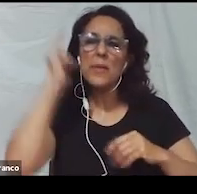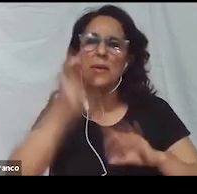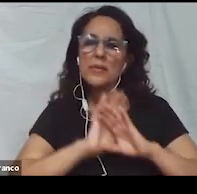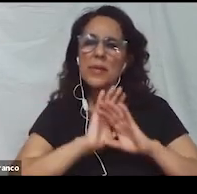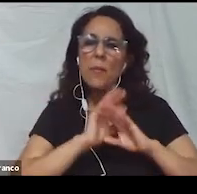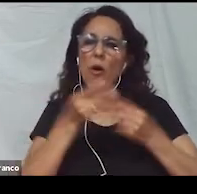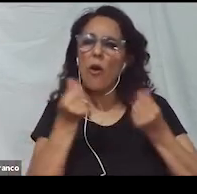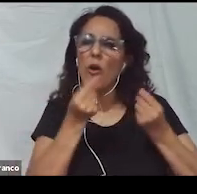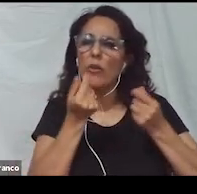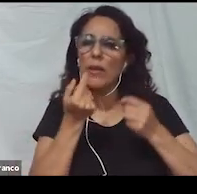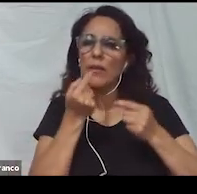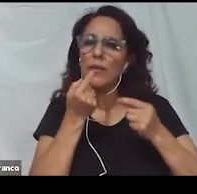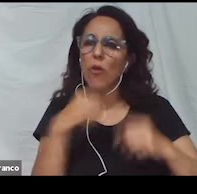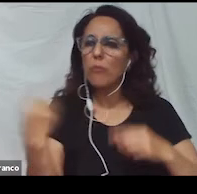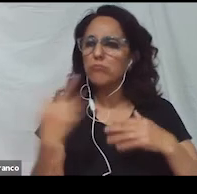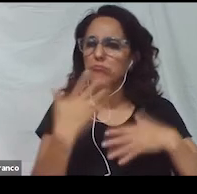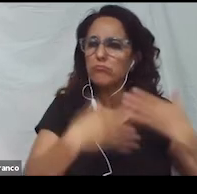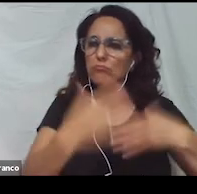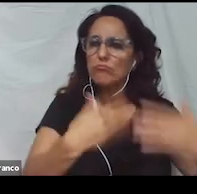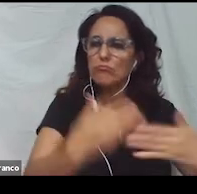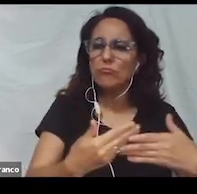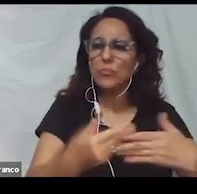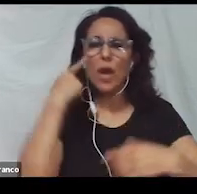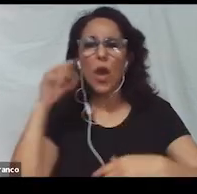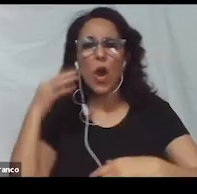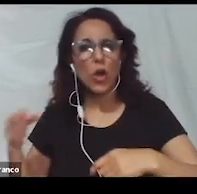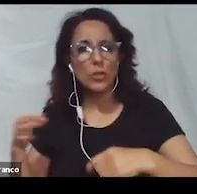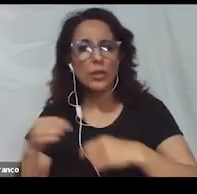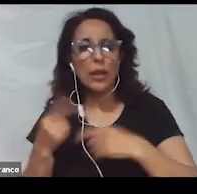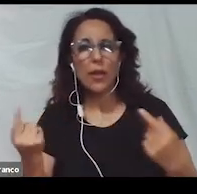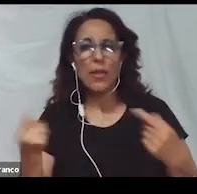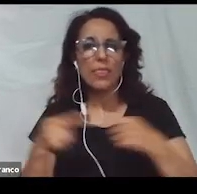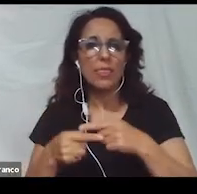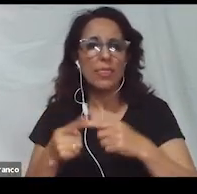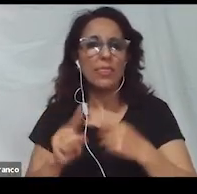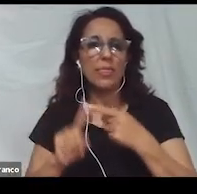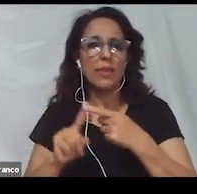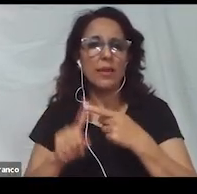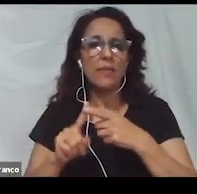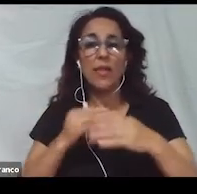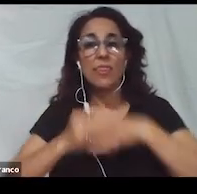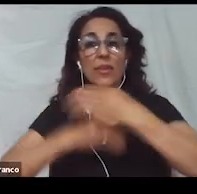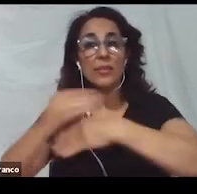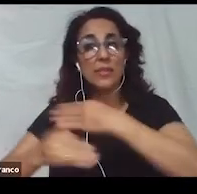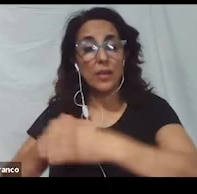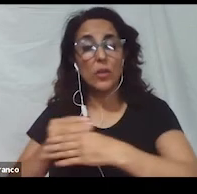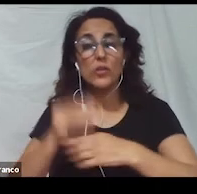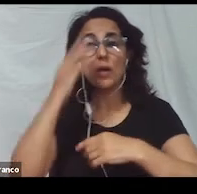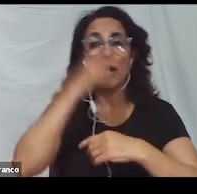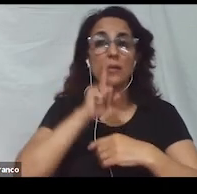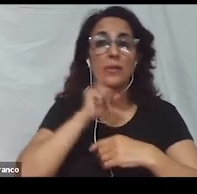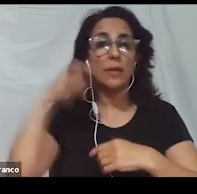con contenido dinámico y con lo que es controles avanzados, ¿sí? En nuestra interfaz del usuario, todo lo que hayamos desarrollado